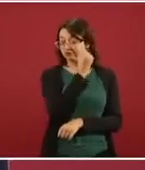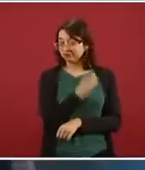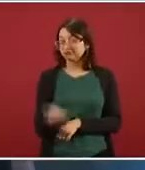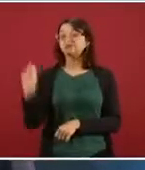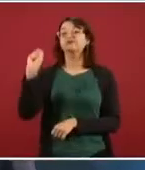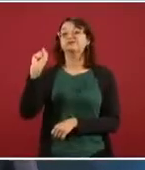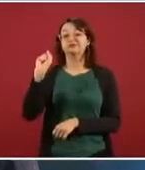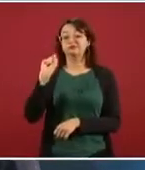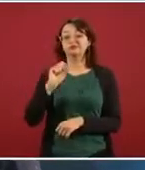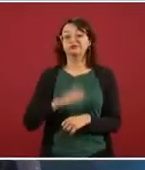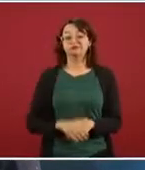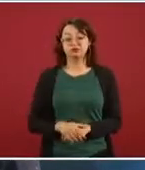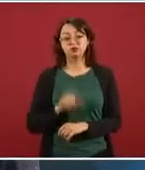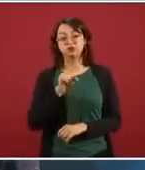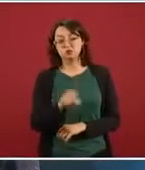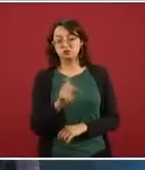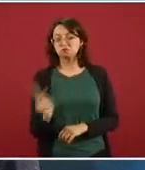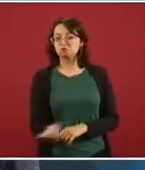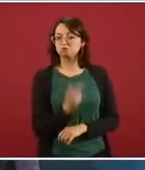porque es buena tu pregunta,